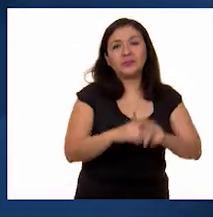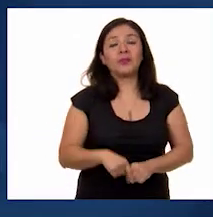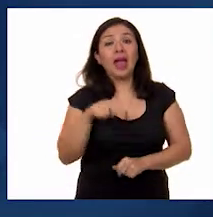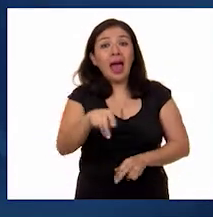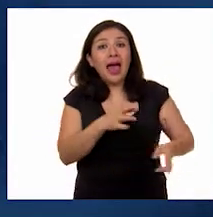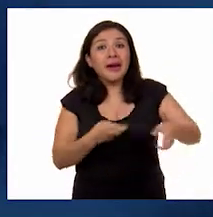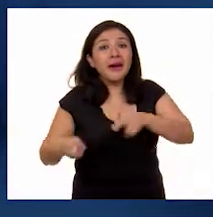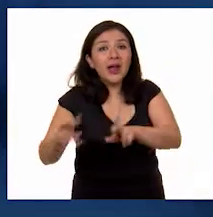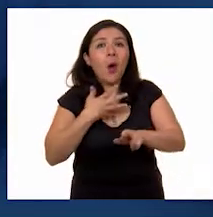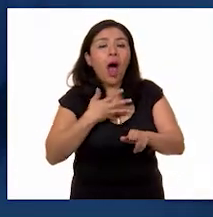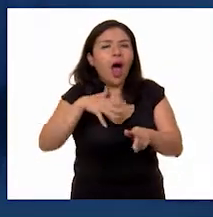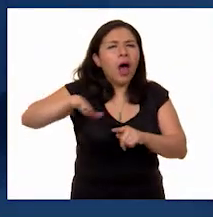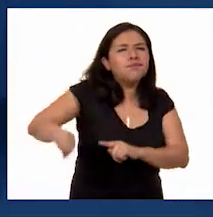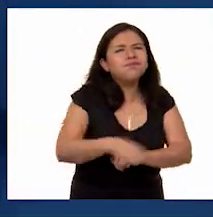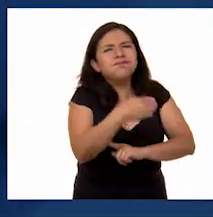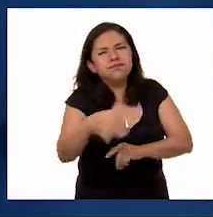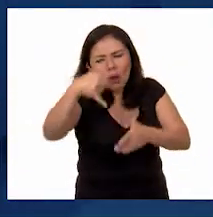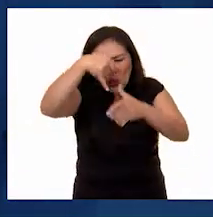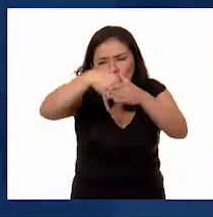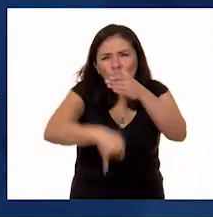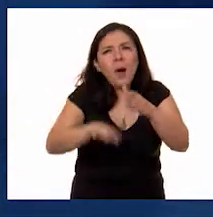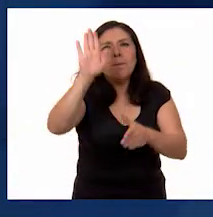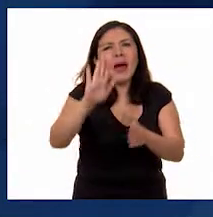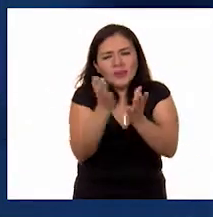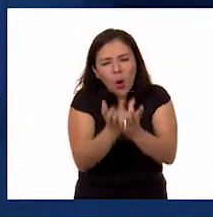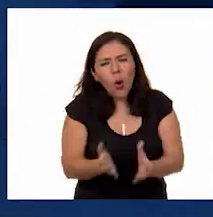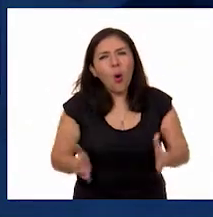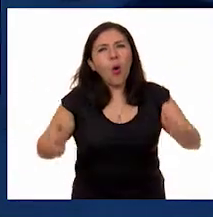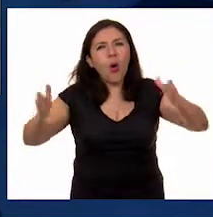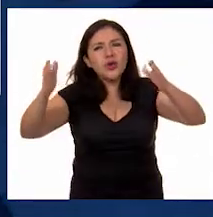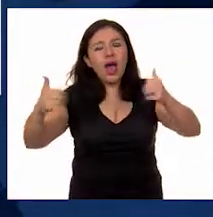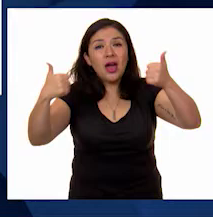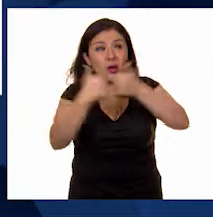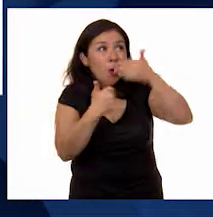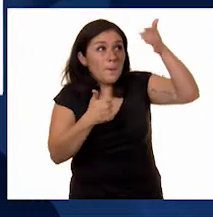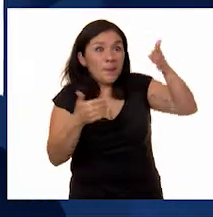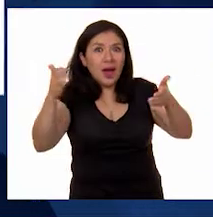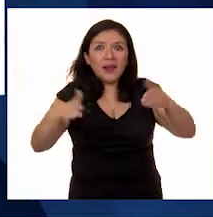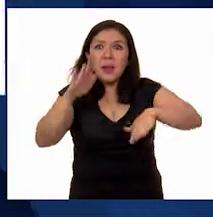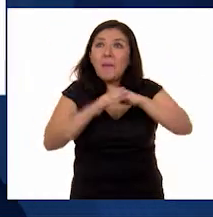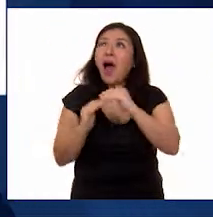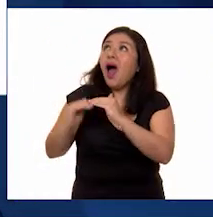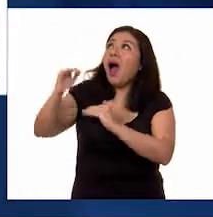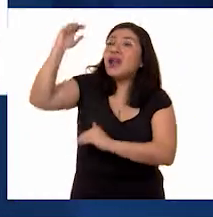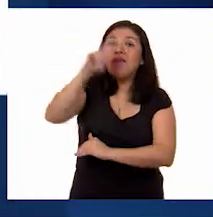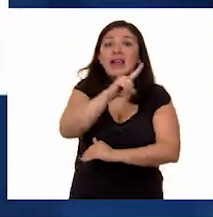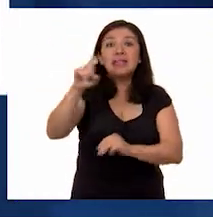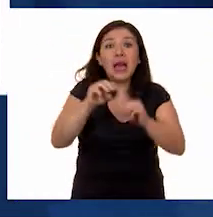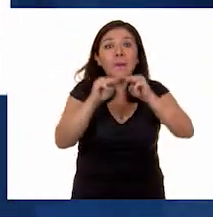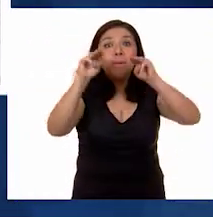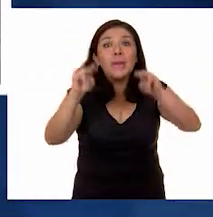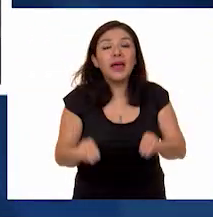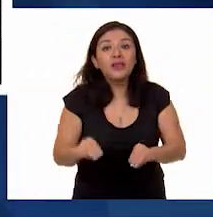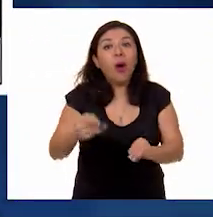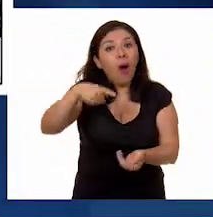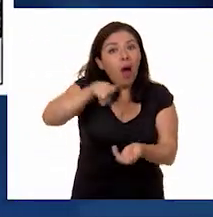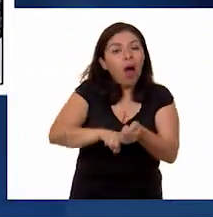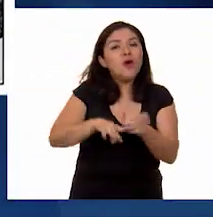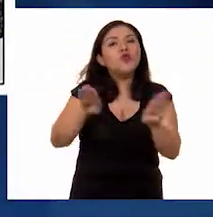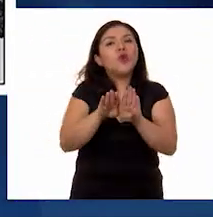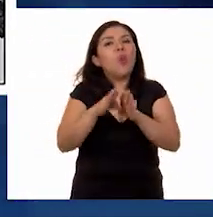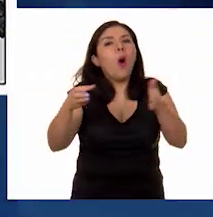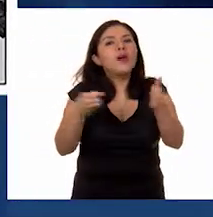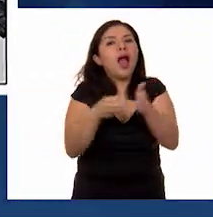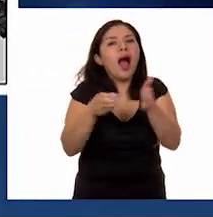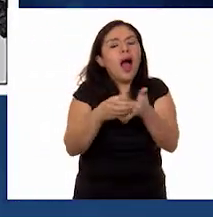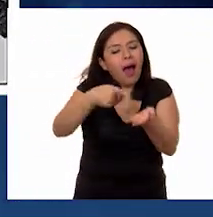corre allí en el fondo de una inmensa hoya cuyas paredes, altas de 100 metros, encajonan fúnebremente el